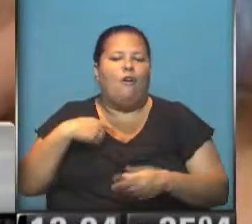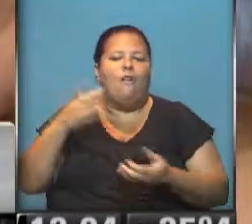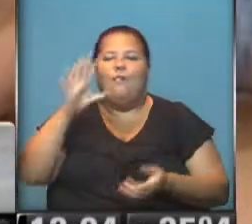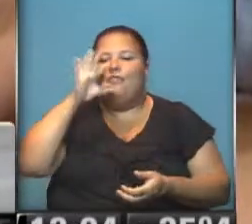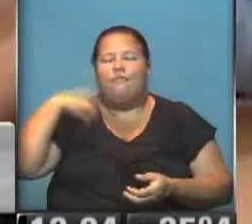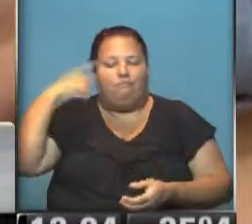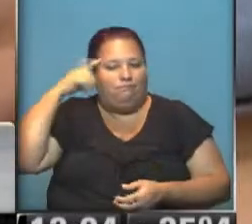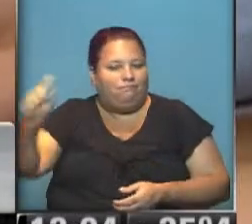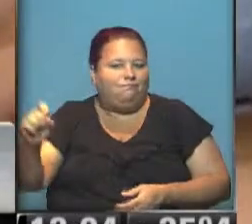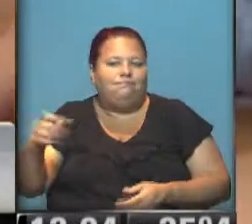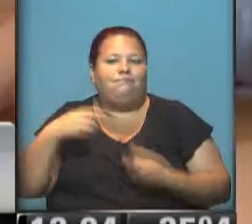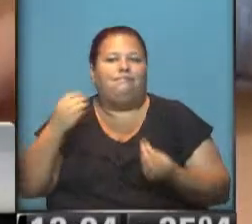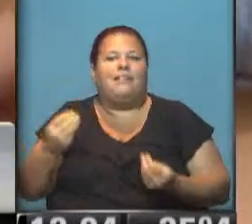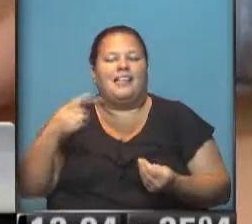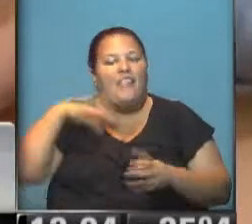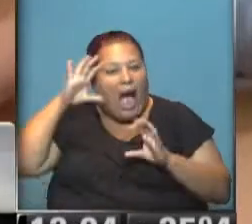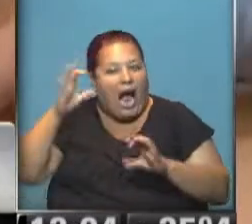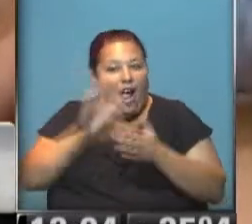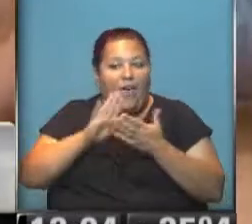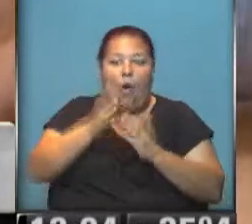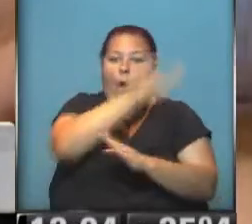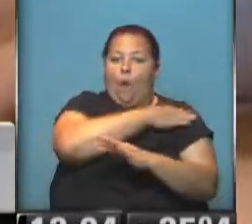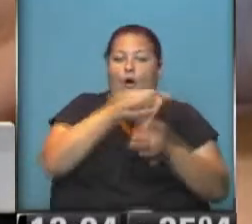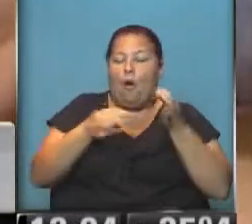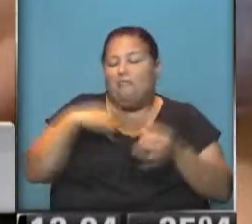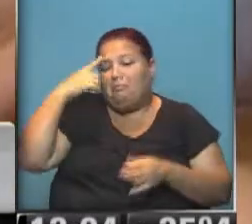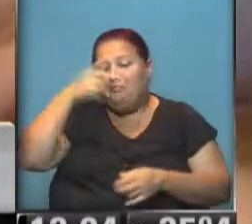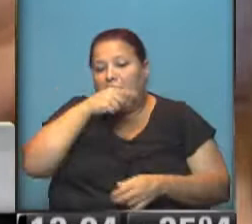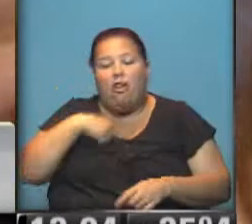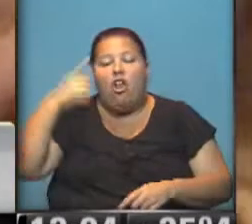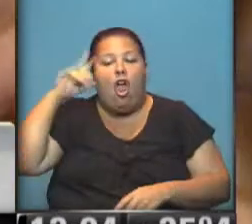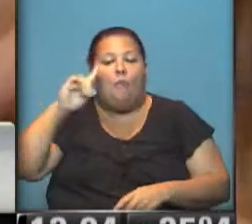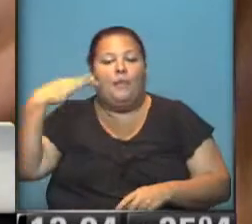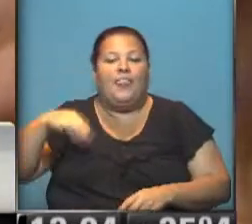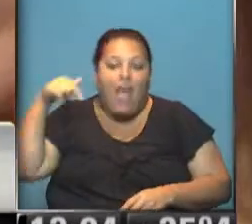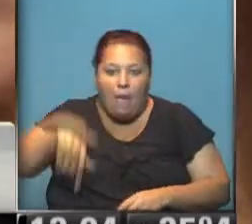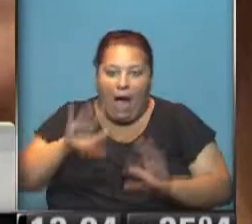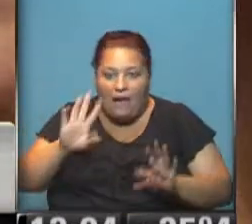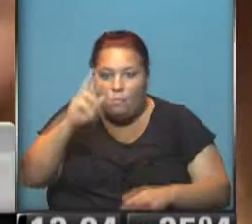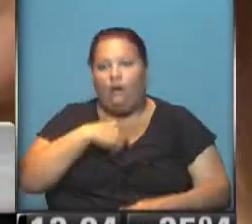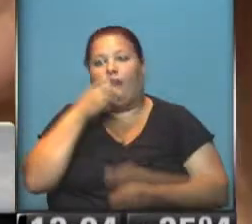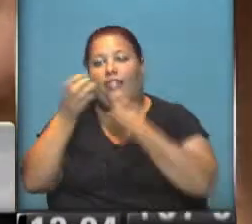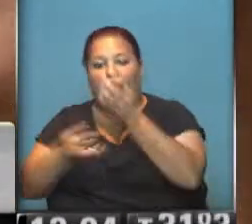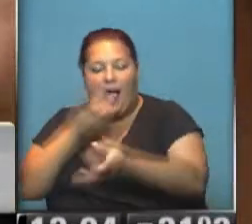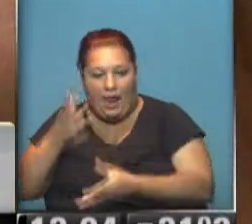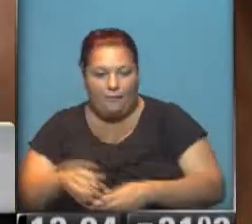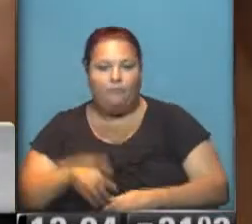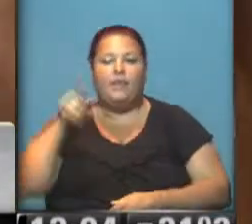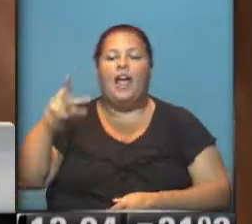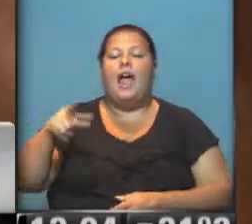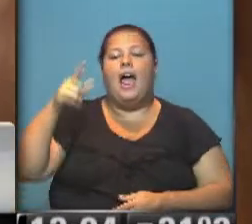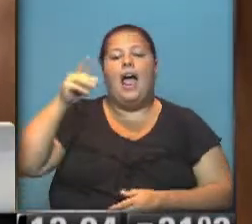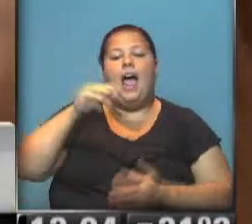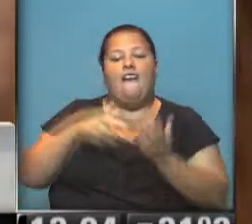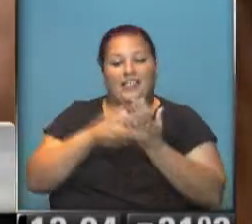me imaginé teniendo que recordar de memoria esa conversación, porque nunca me imaginé el desenlace. La doctora me